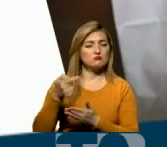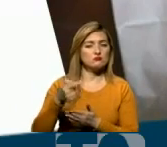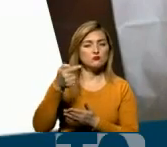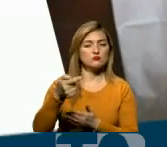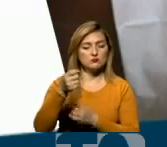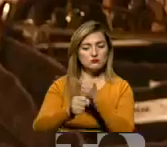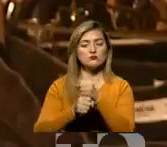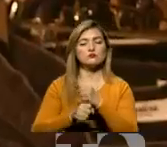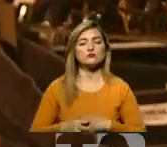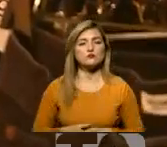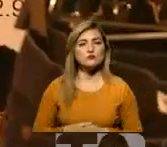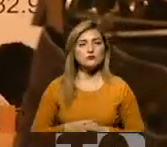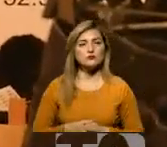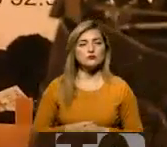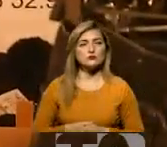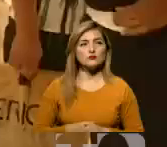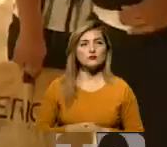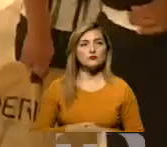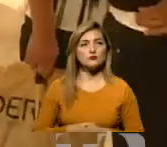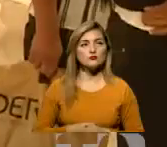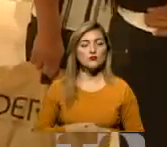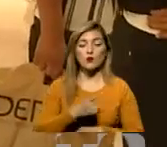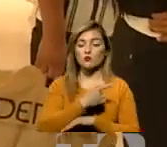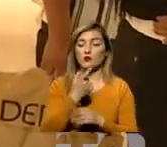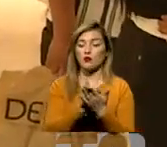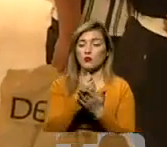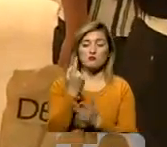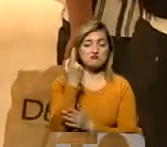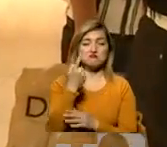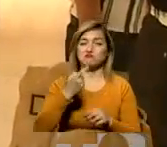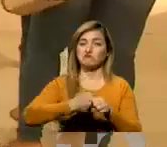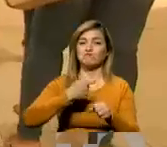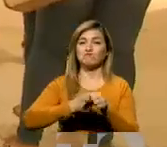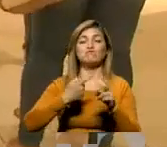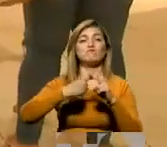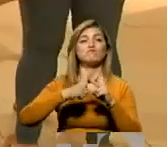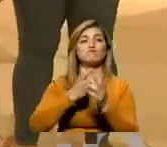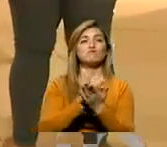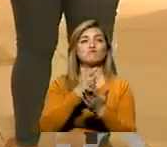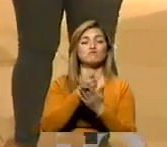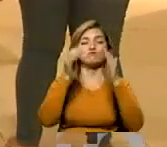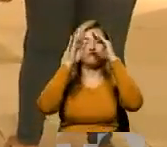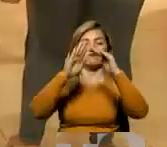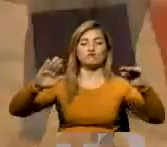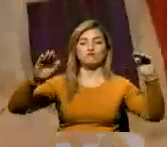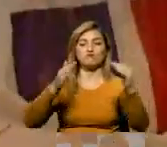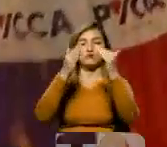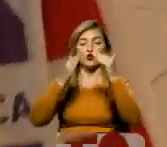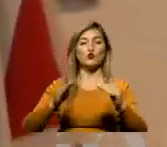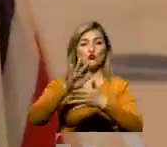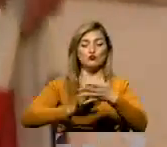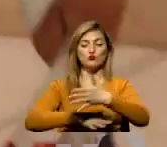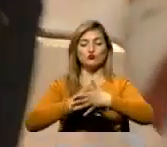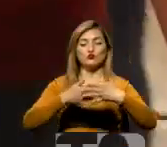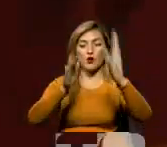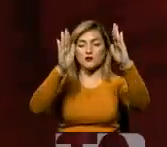diariamente este año. Para ellos, hoy no solo es un día de compras, es también el inicio de las compras navideñas y por ello los horarios